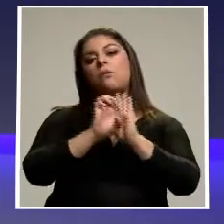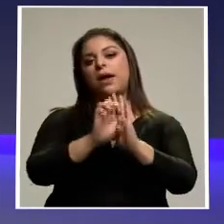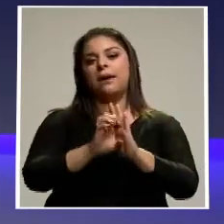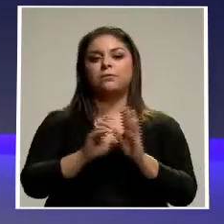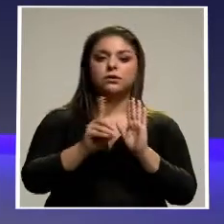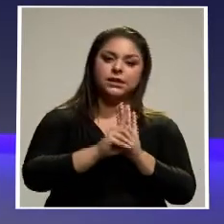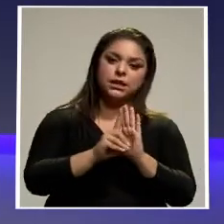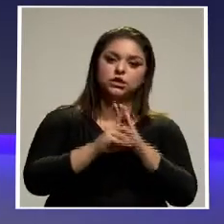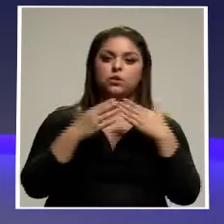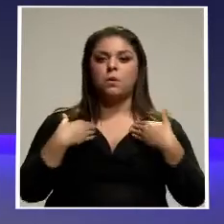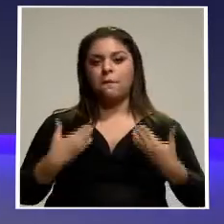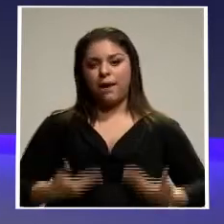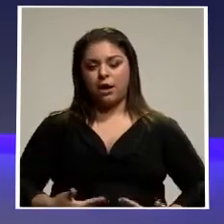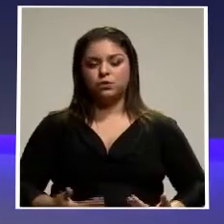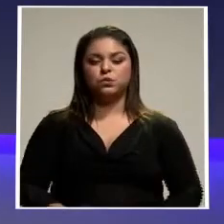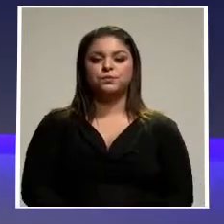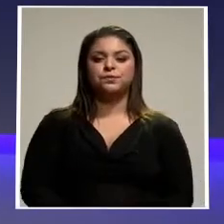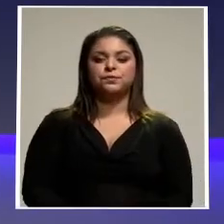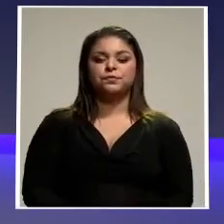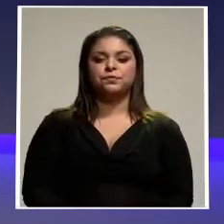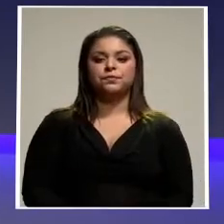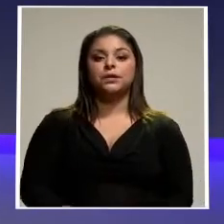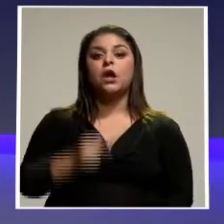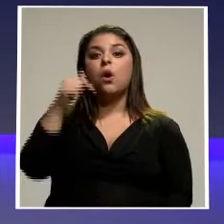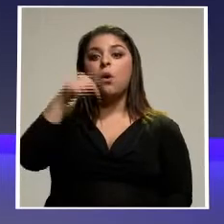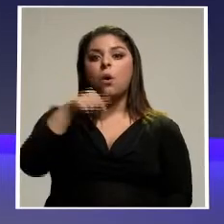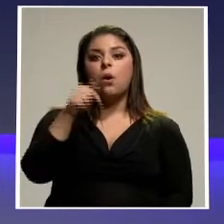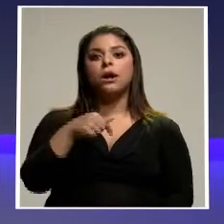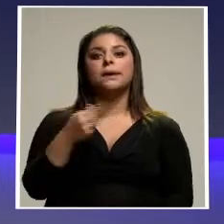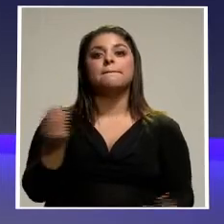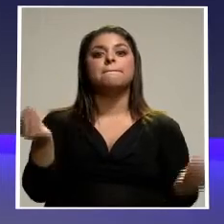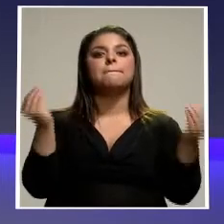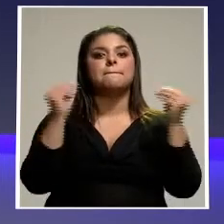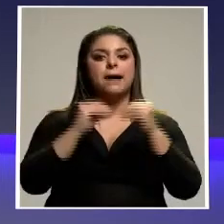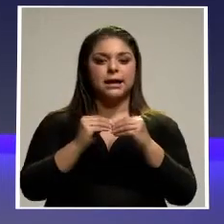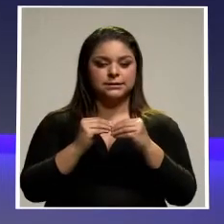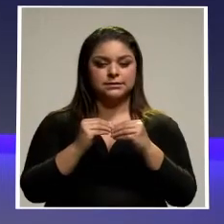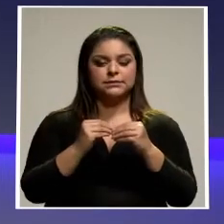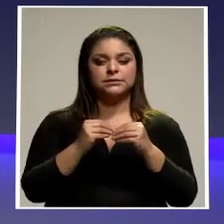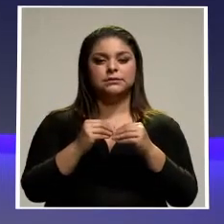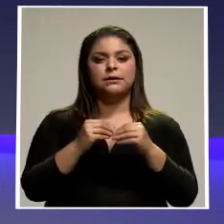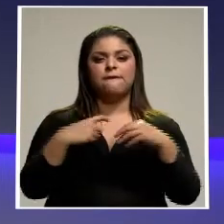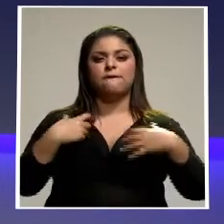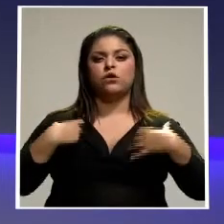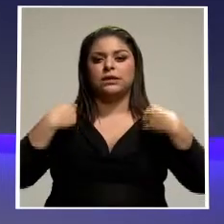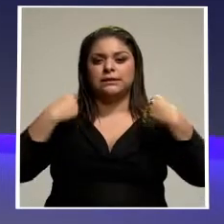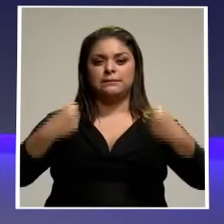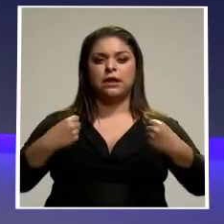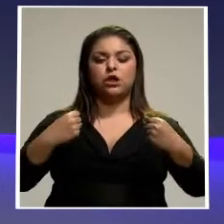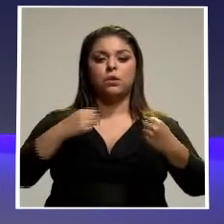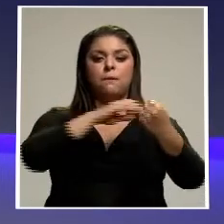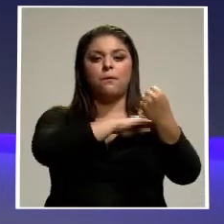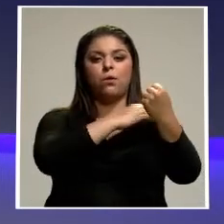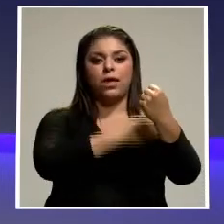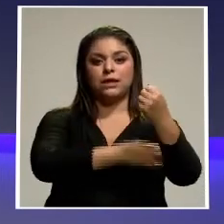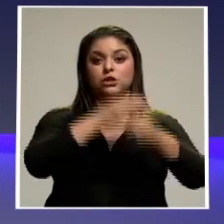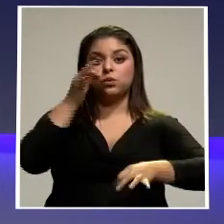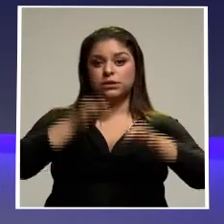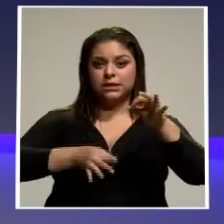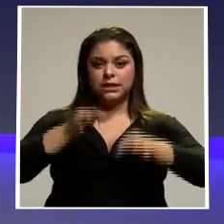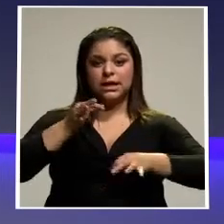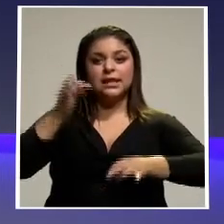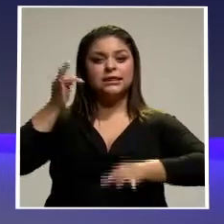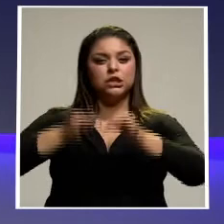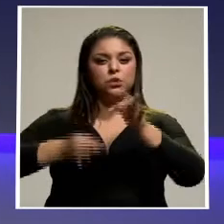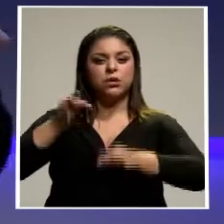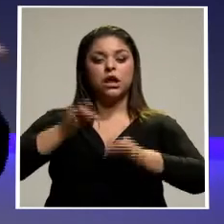humanos. Y hoy más que nunca el fortalecimiento de los poderes judiciales, los tribunales